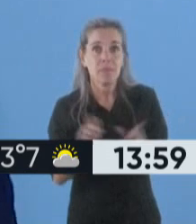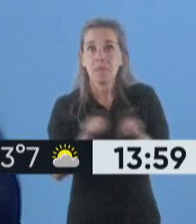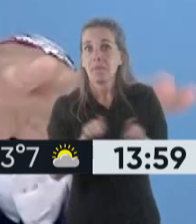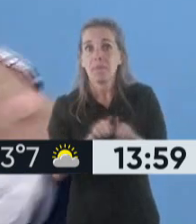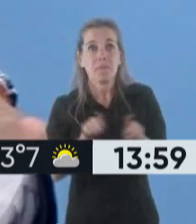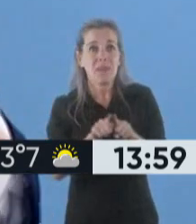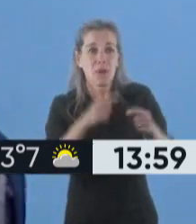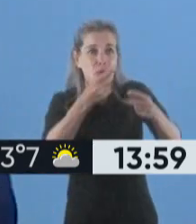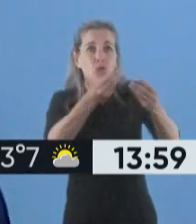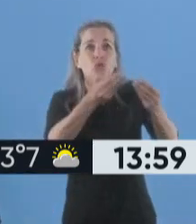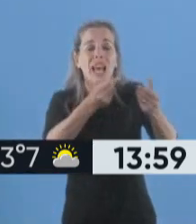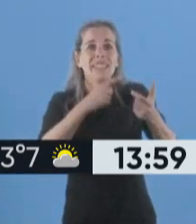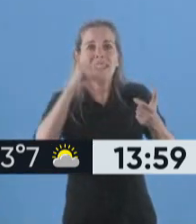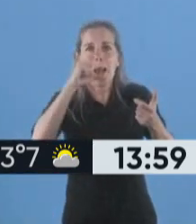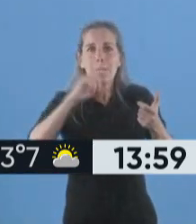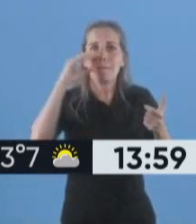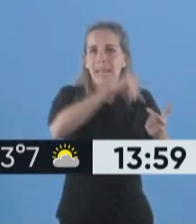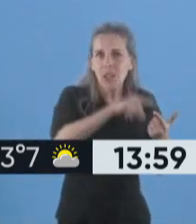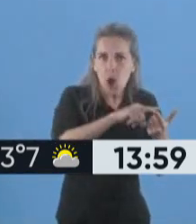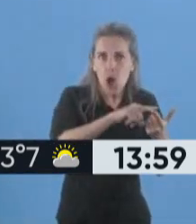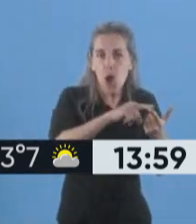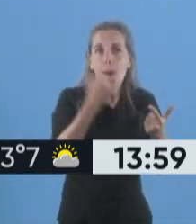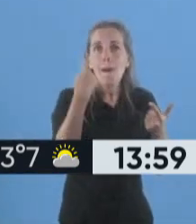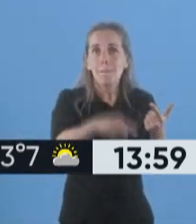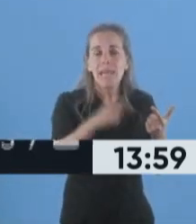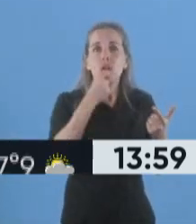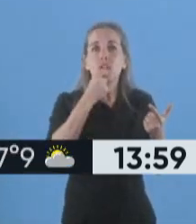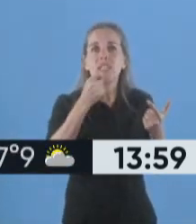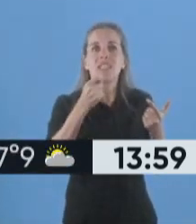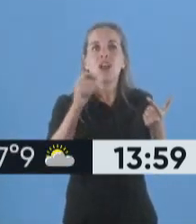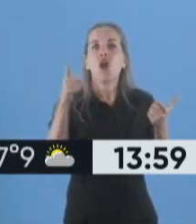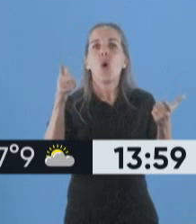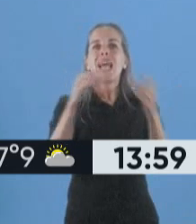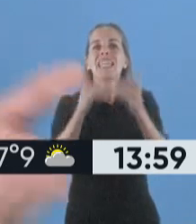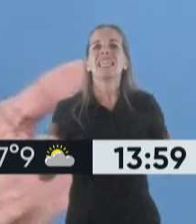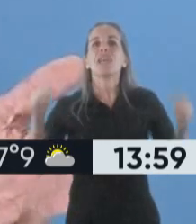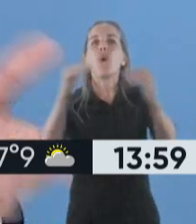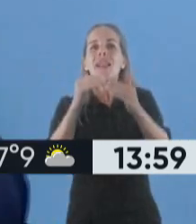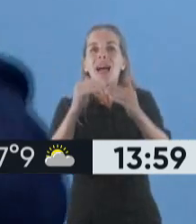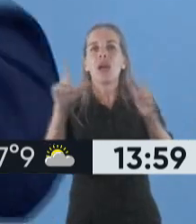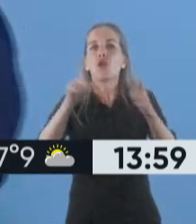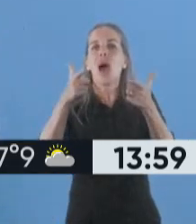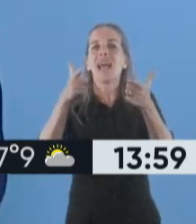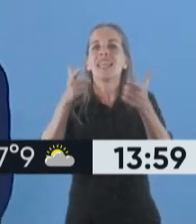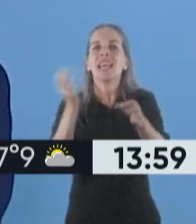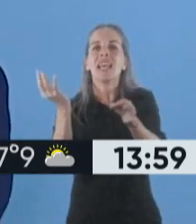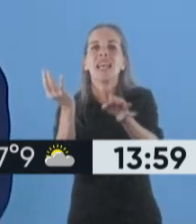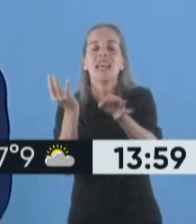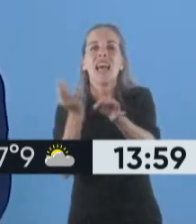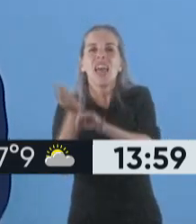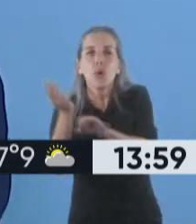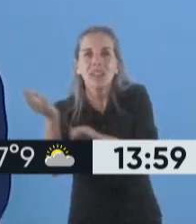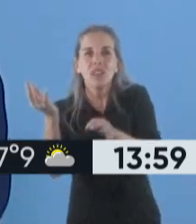Podemos tener todo ese petróleo. Si no damos igualdad para desarrollar a la gente, todo eso es solo